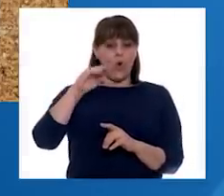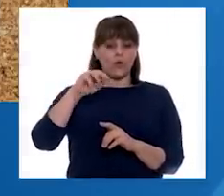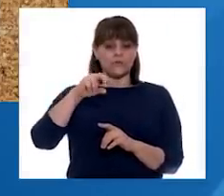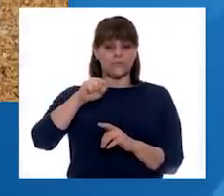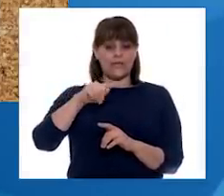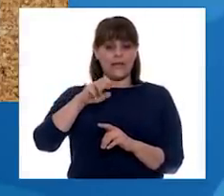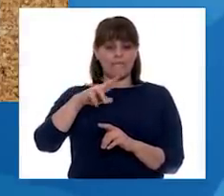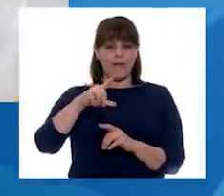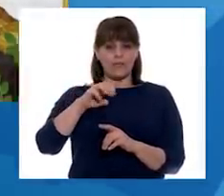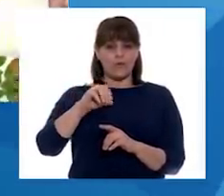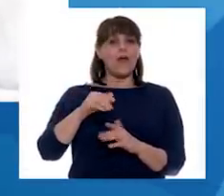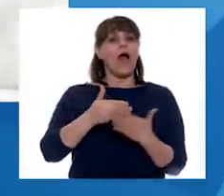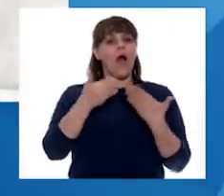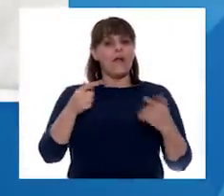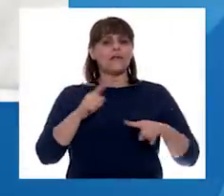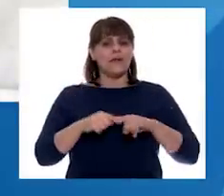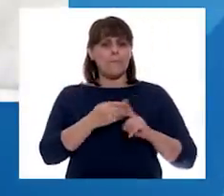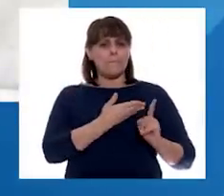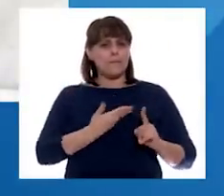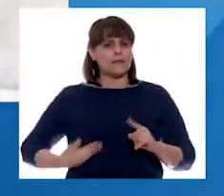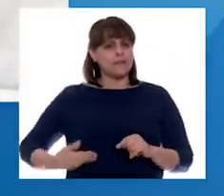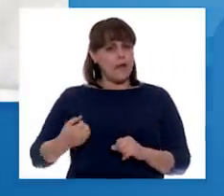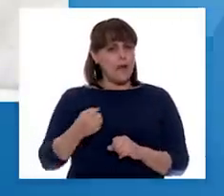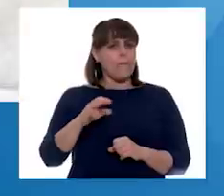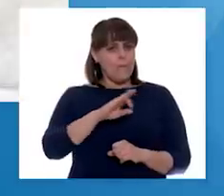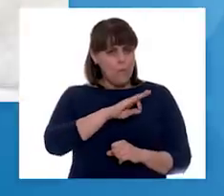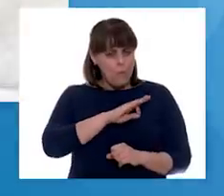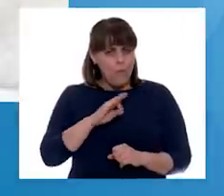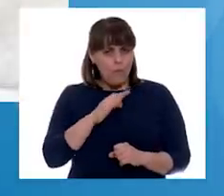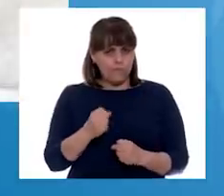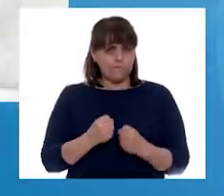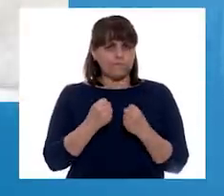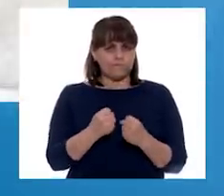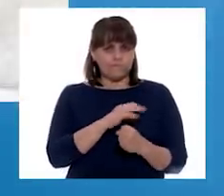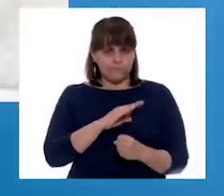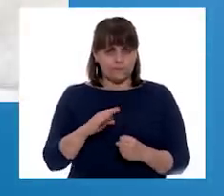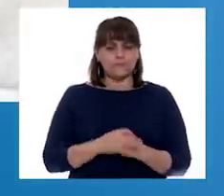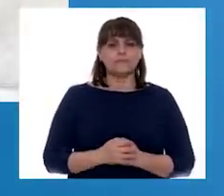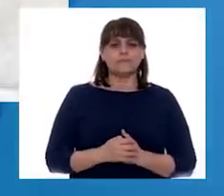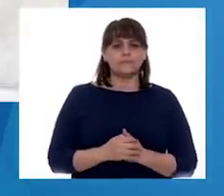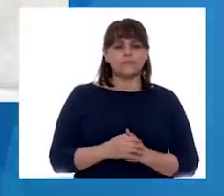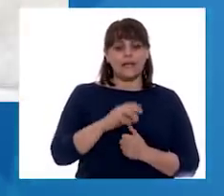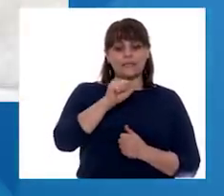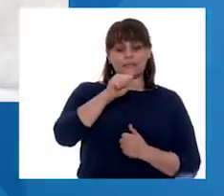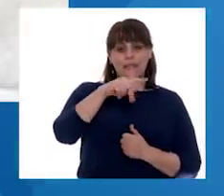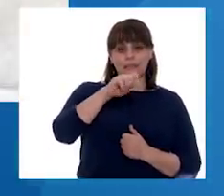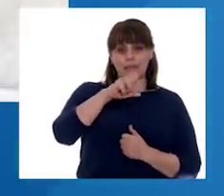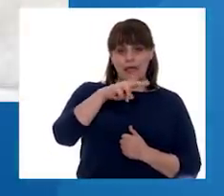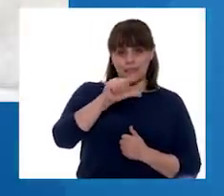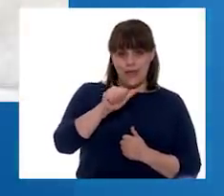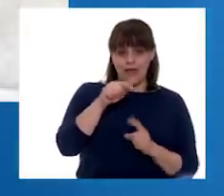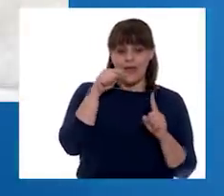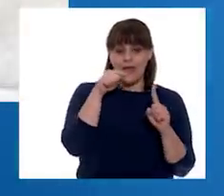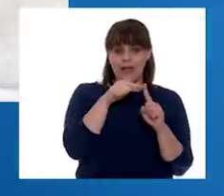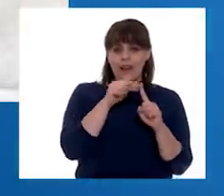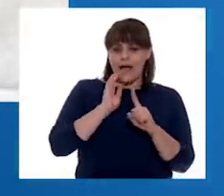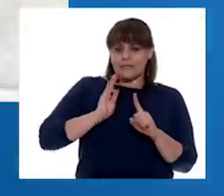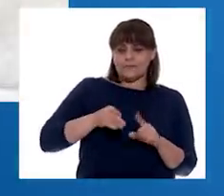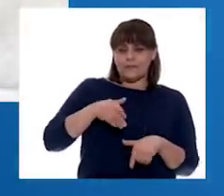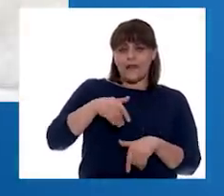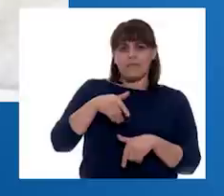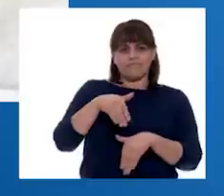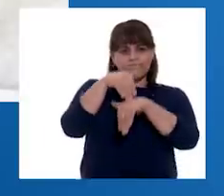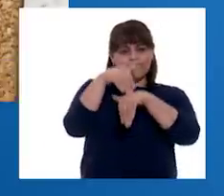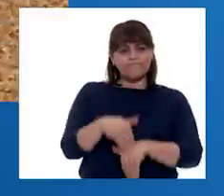presidente. En las siguientes elecciones, Santa Anna sería reelegido, bajo la condición de acatar las leyes dictadas por el